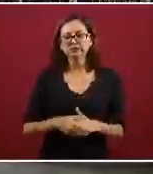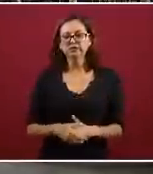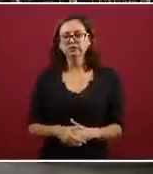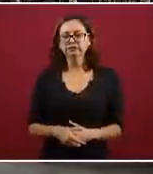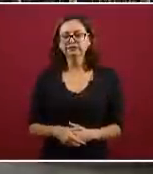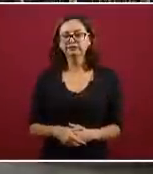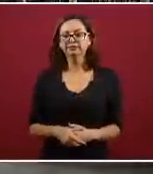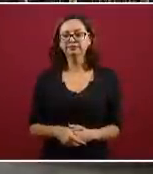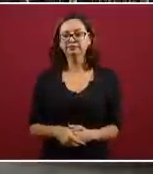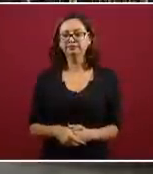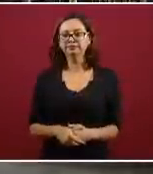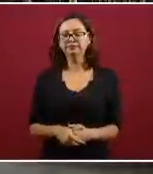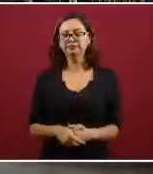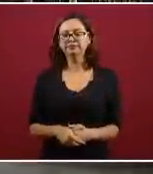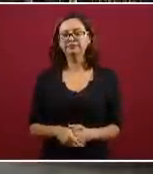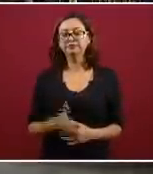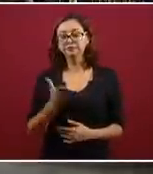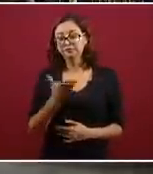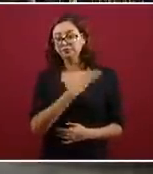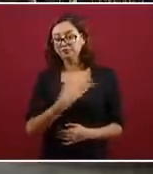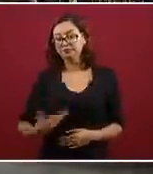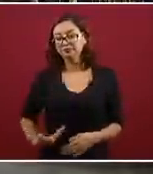Y señor presidente, si me permite también